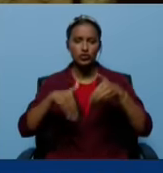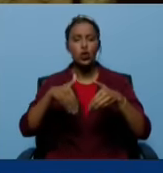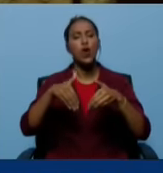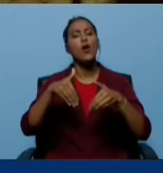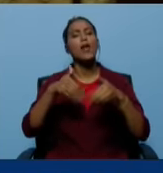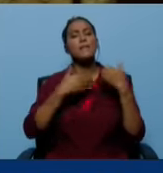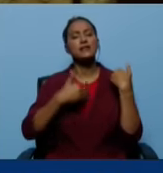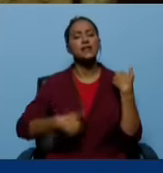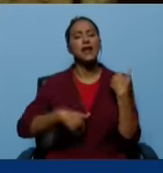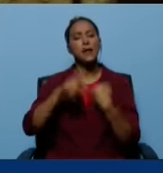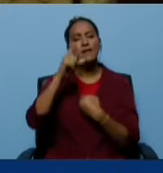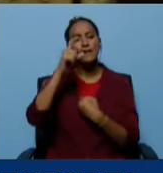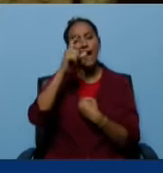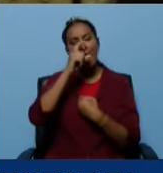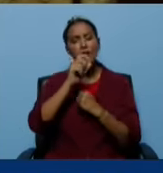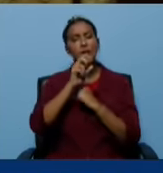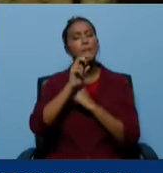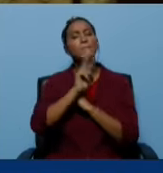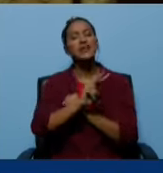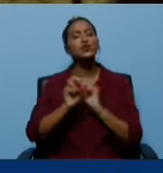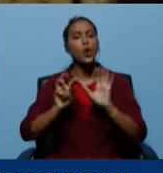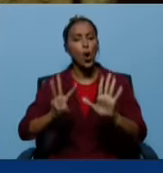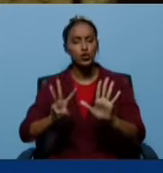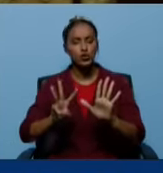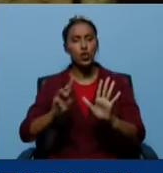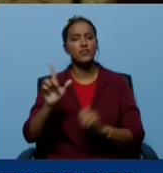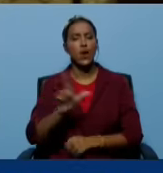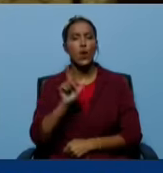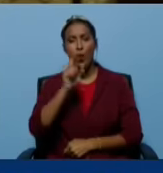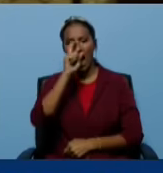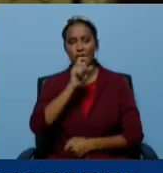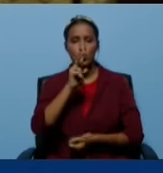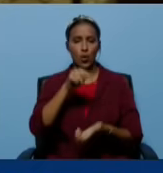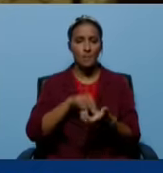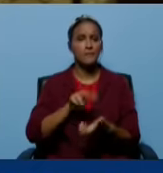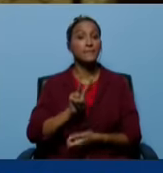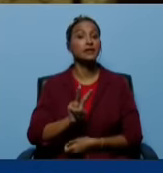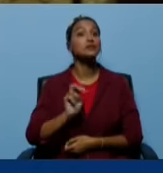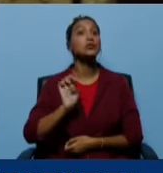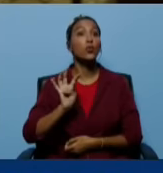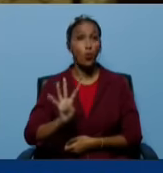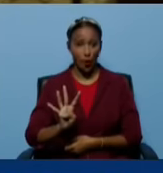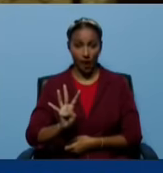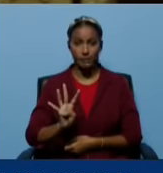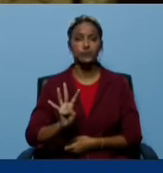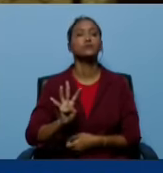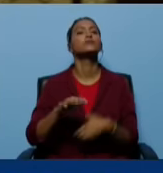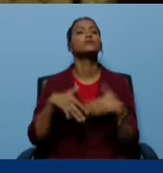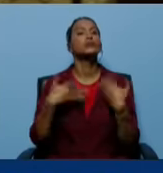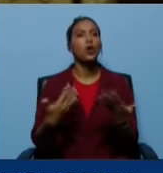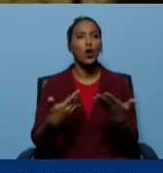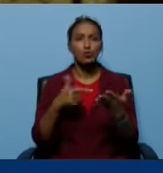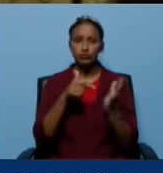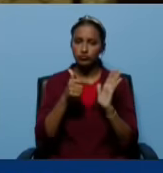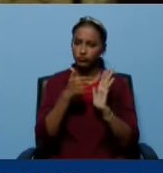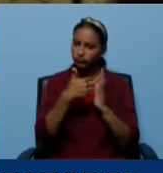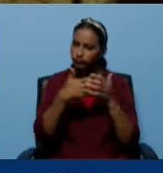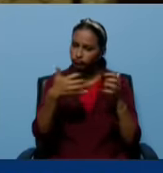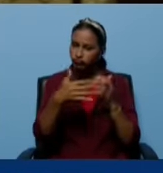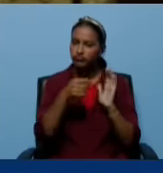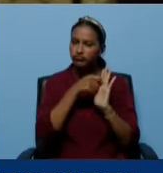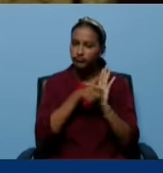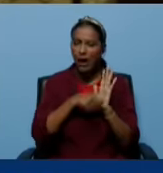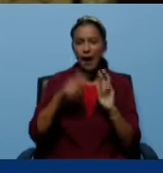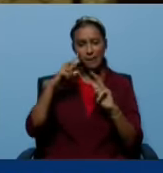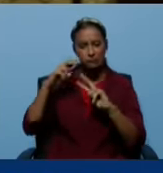2024. De lo que se desprende la vinculación directa de esta acción con tal proceso comicial,